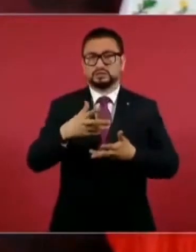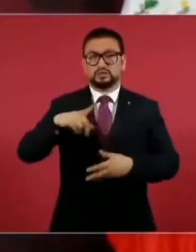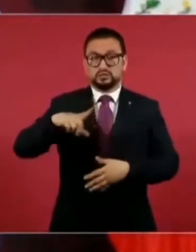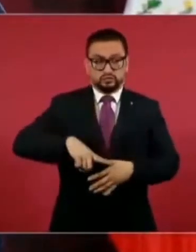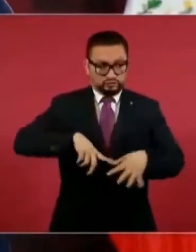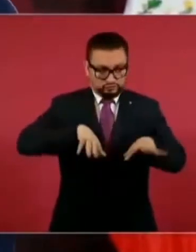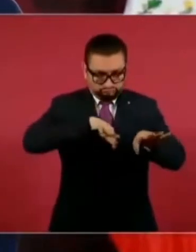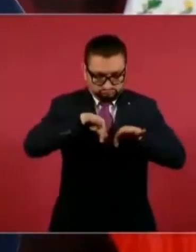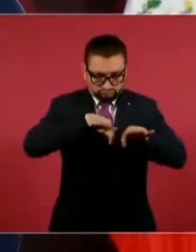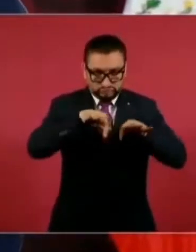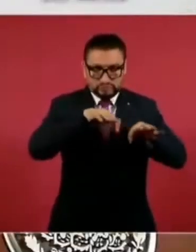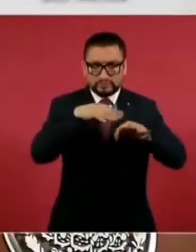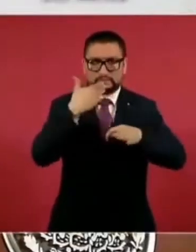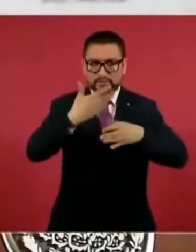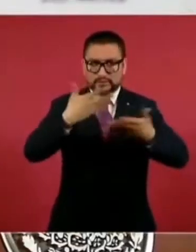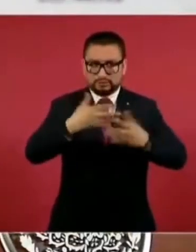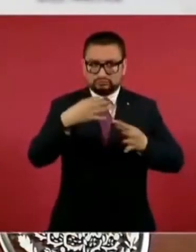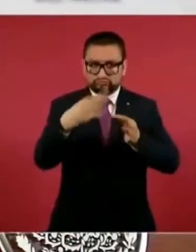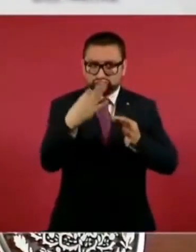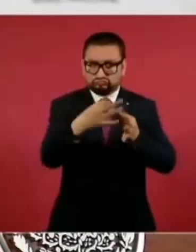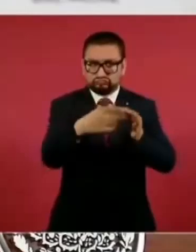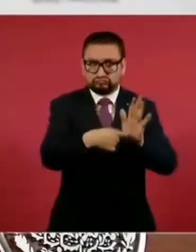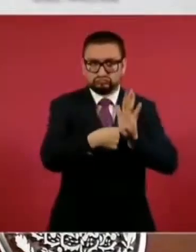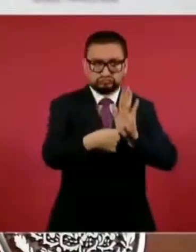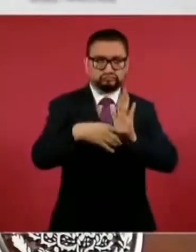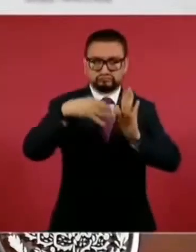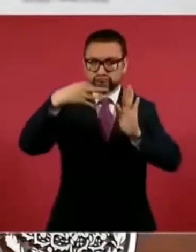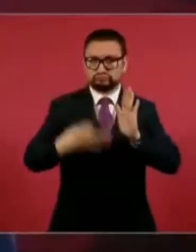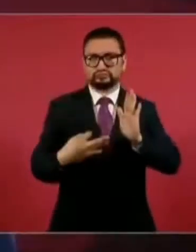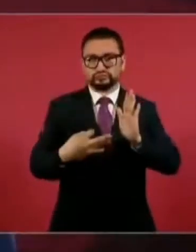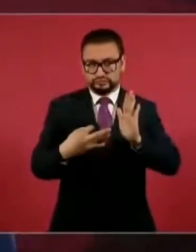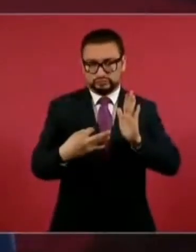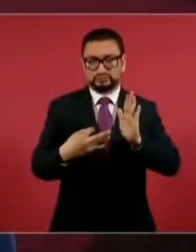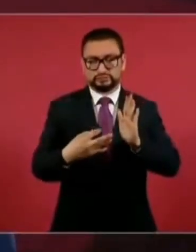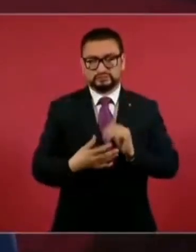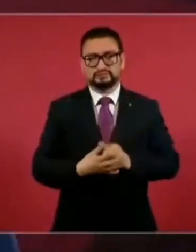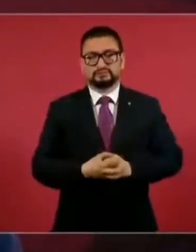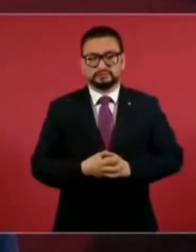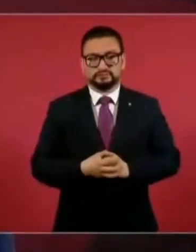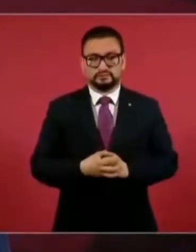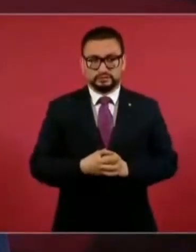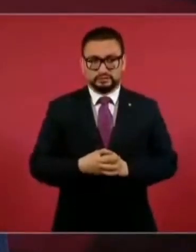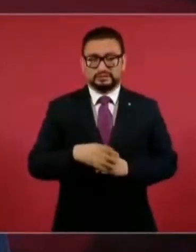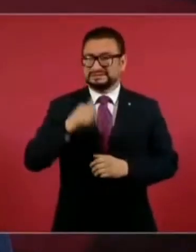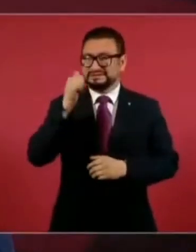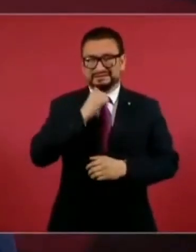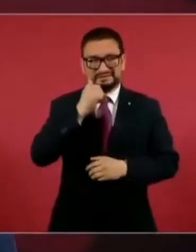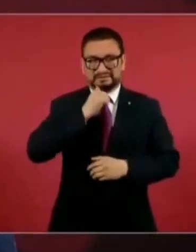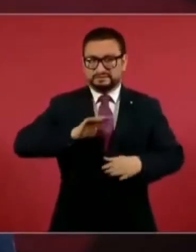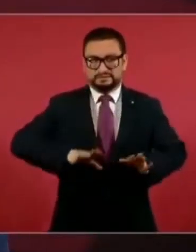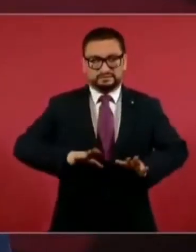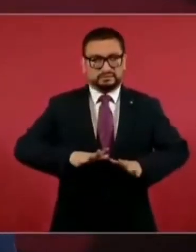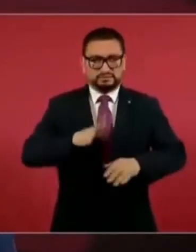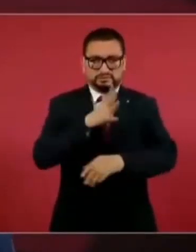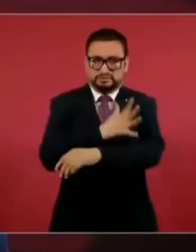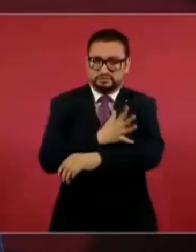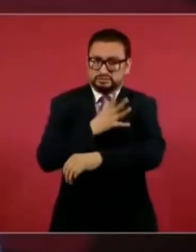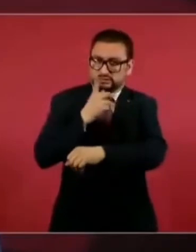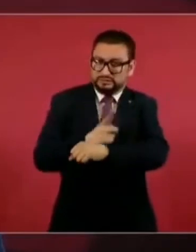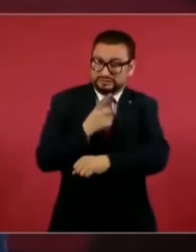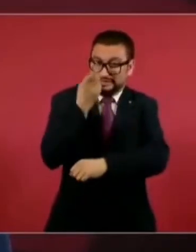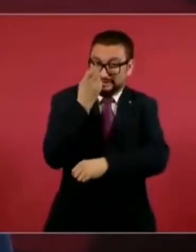línea recta y poner por delante la honestidad. Y